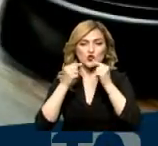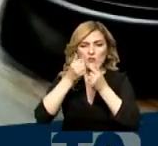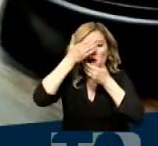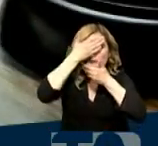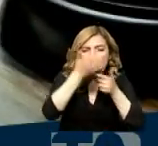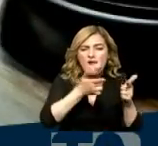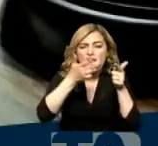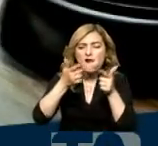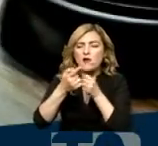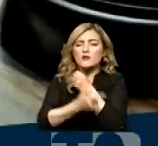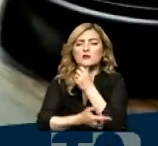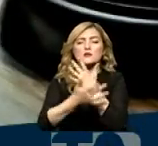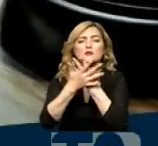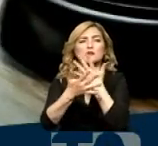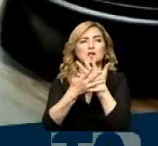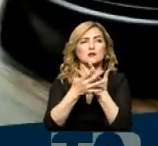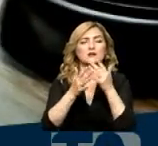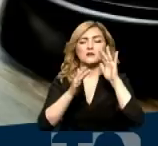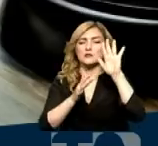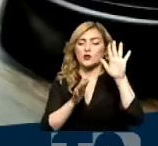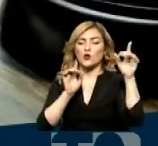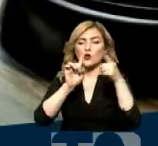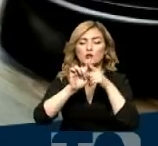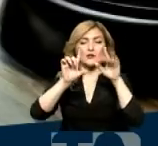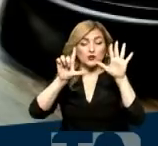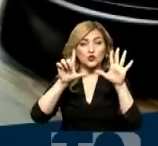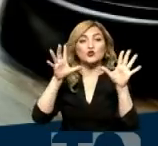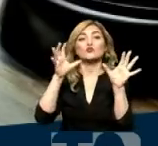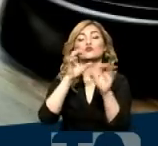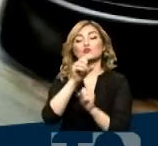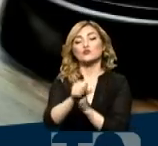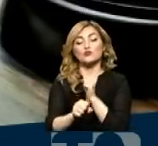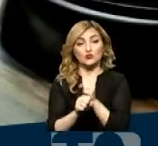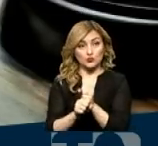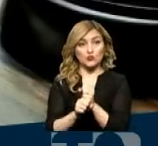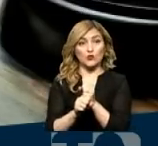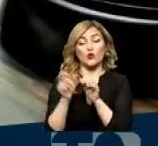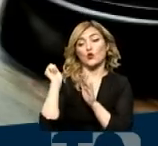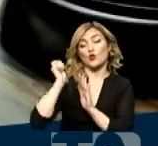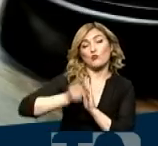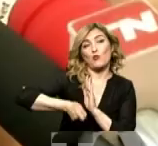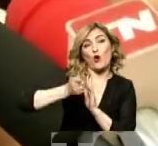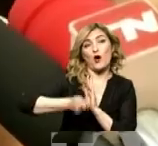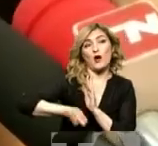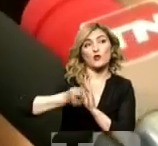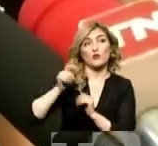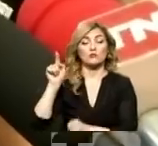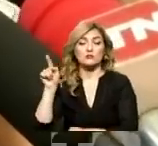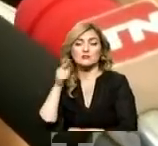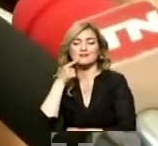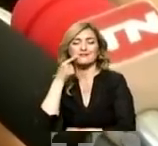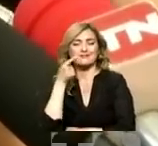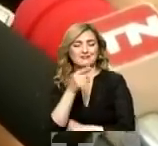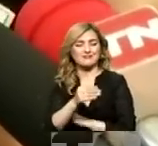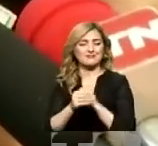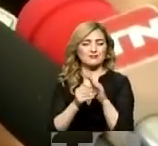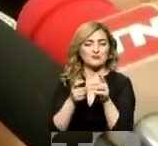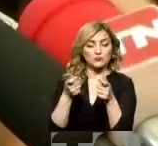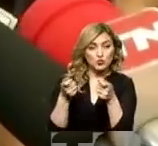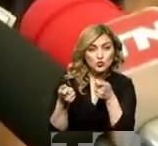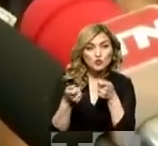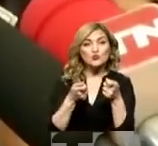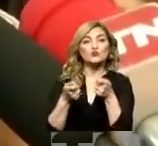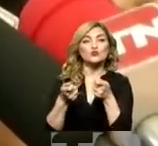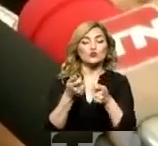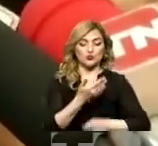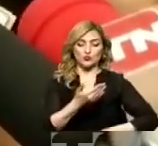tiene una pena privativa de libertad de 5 a 7 años. Según el abogado de Vargas, Lenín Zarzosa, en contra del dirigente de la CONAIE